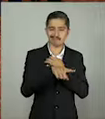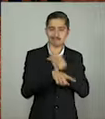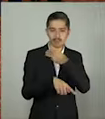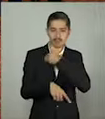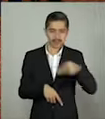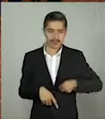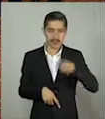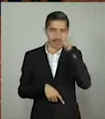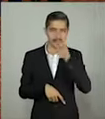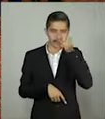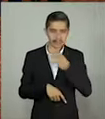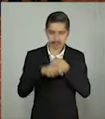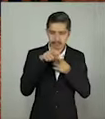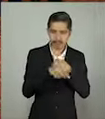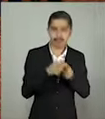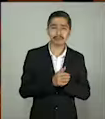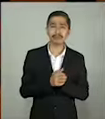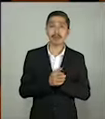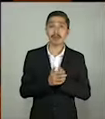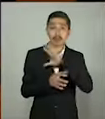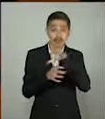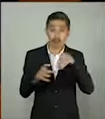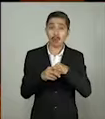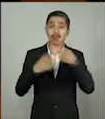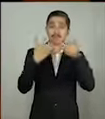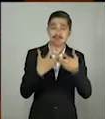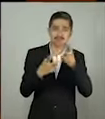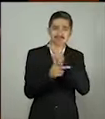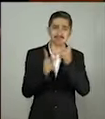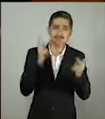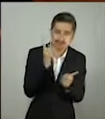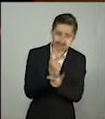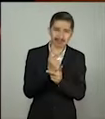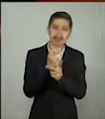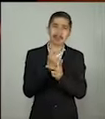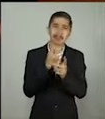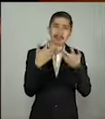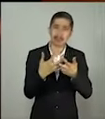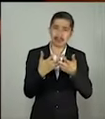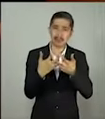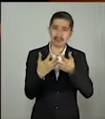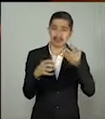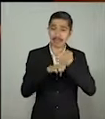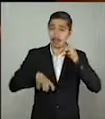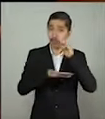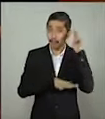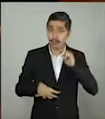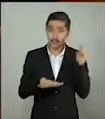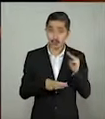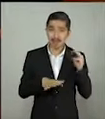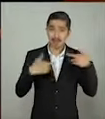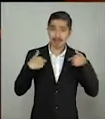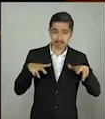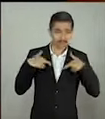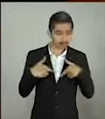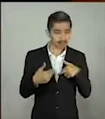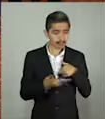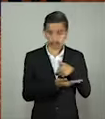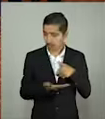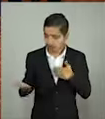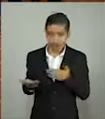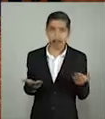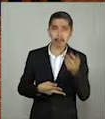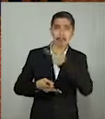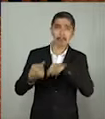Lázaro Cárdenas, del municipio de Lázaro Cárdenas. Todo el sector productivo del estado de Michoacán está